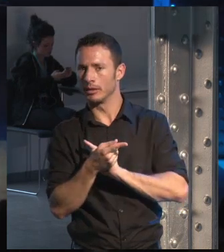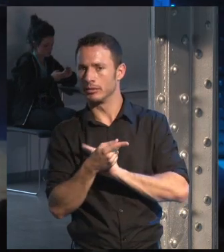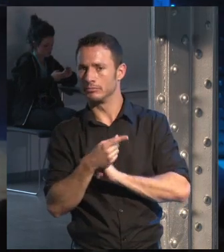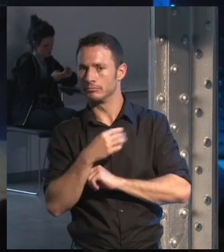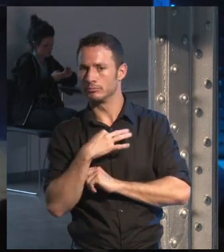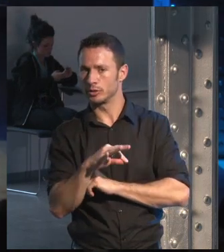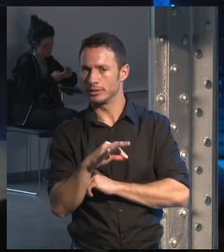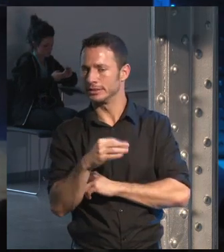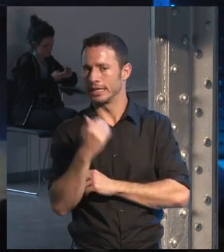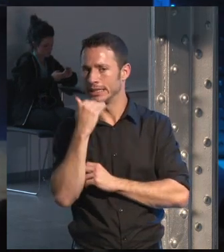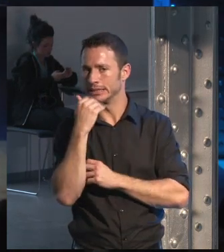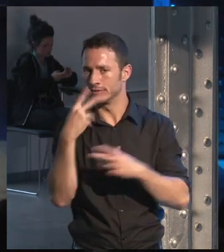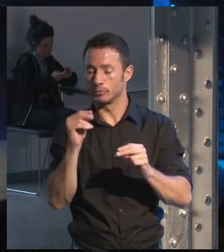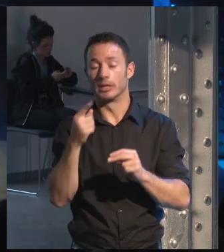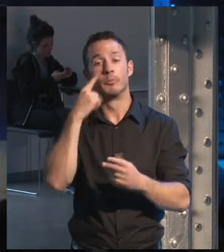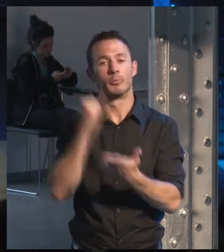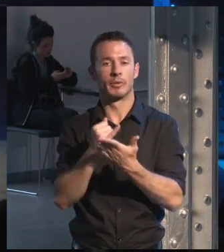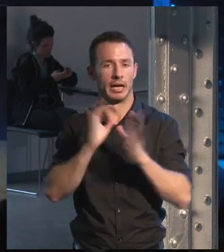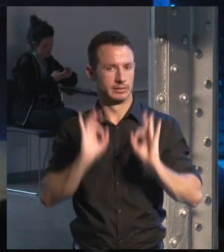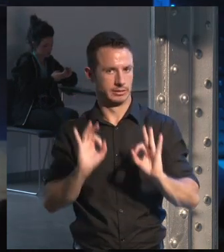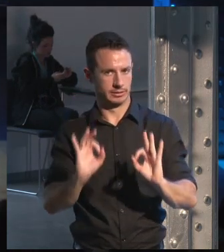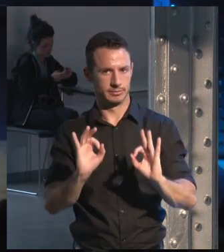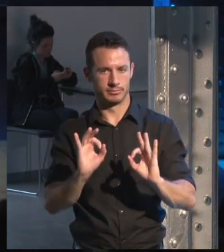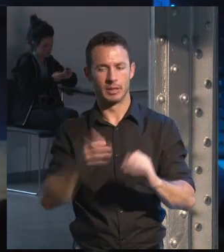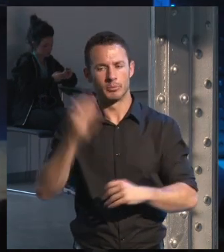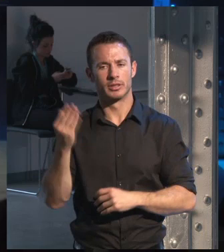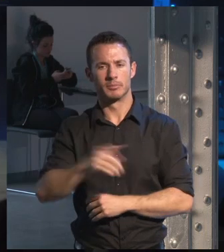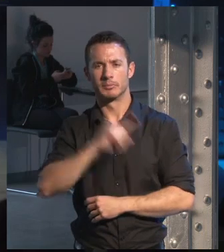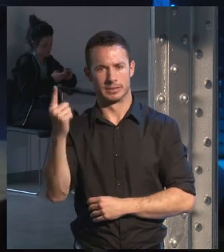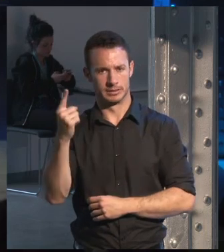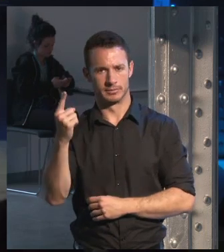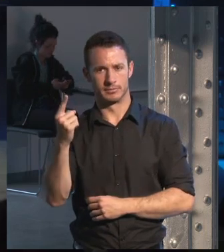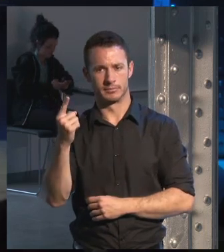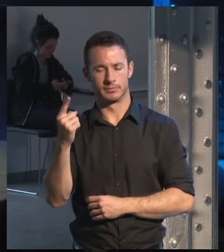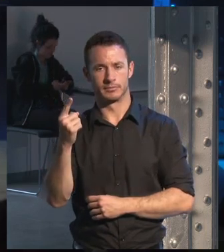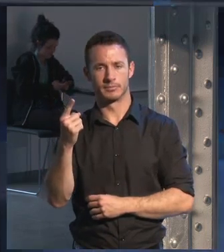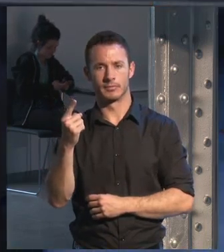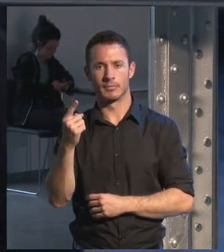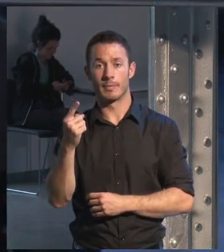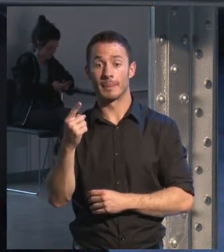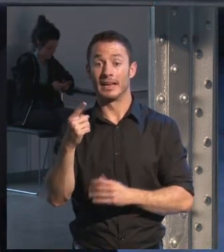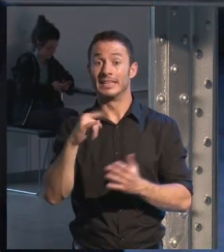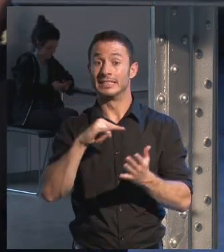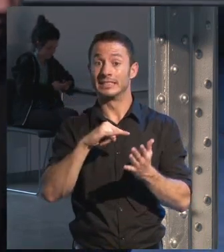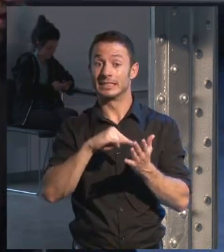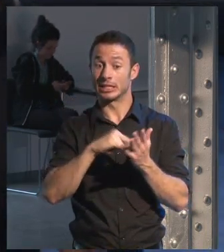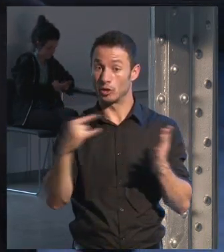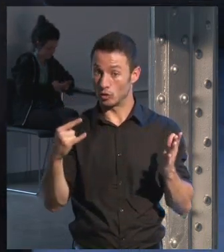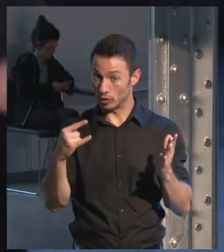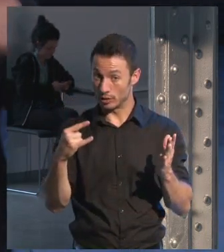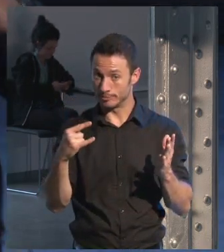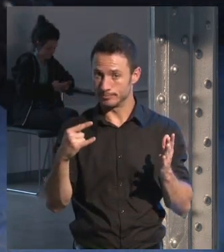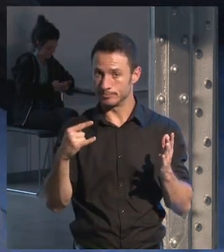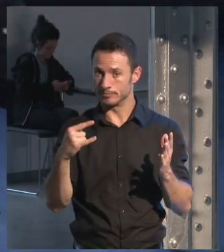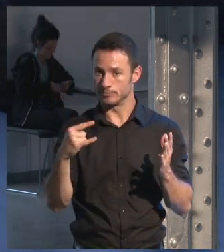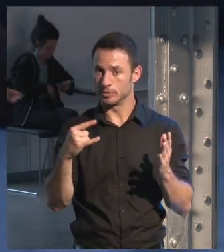consistía el piloto. Lo más importante, está hecho no con tecnología, que también,